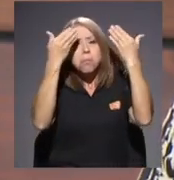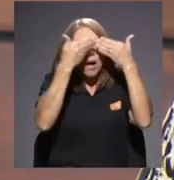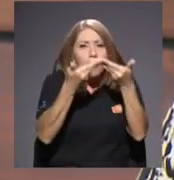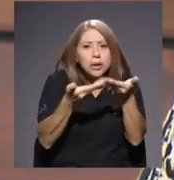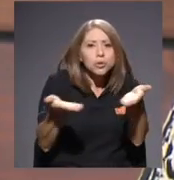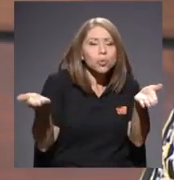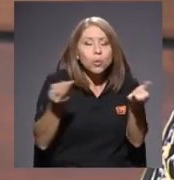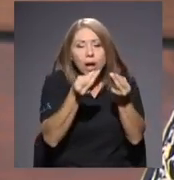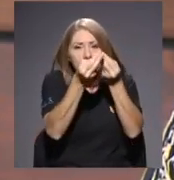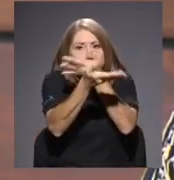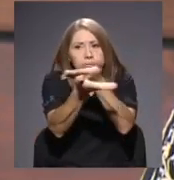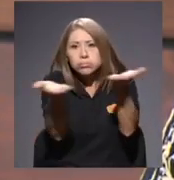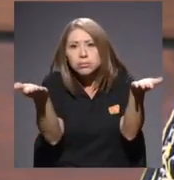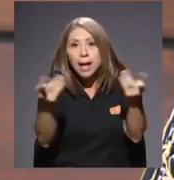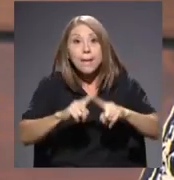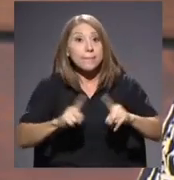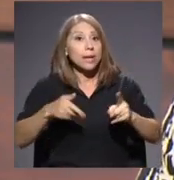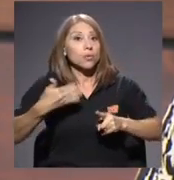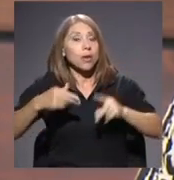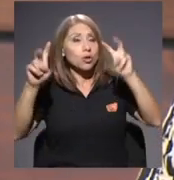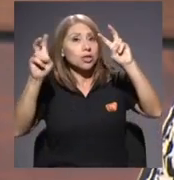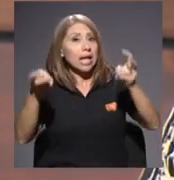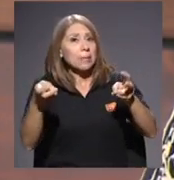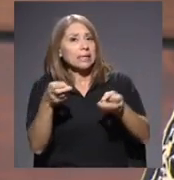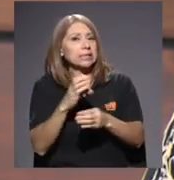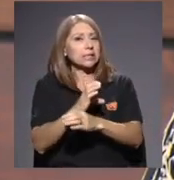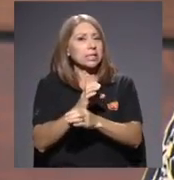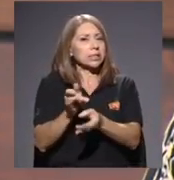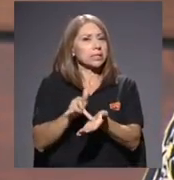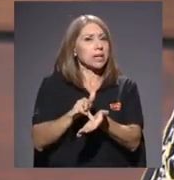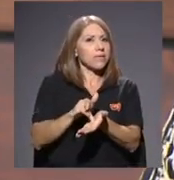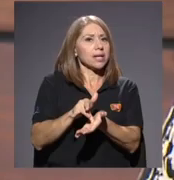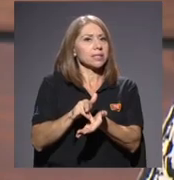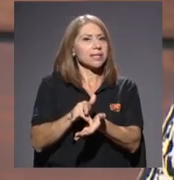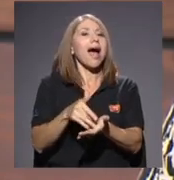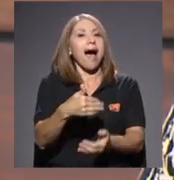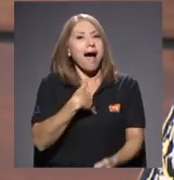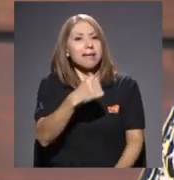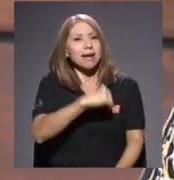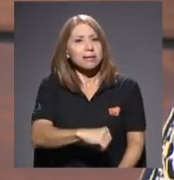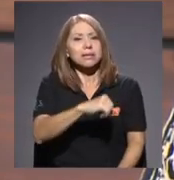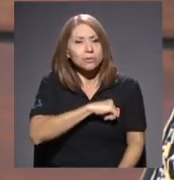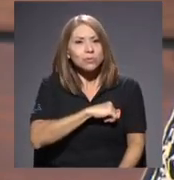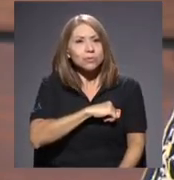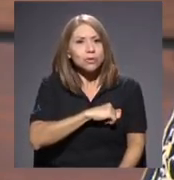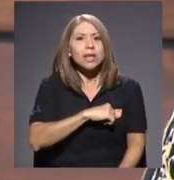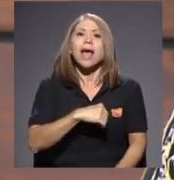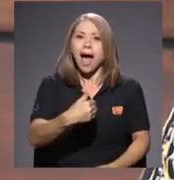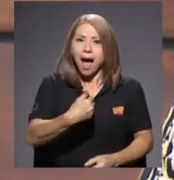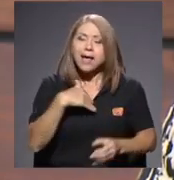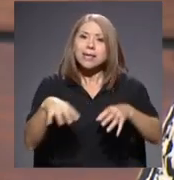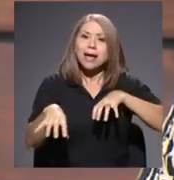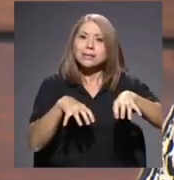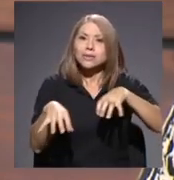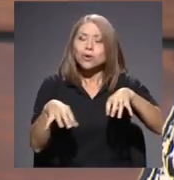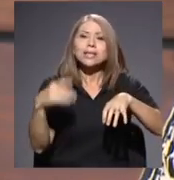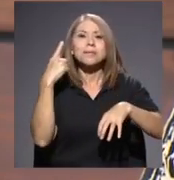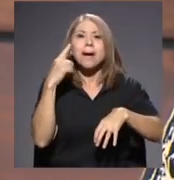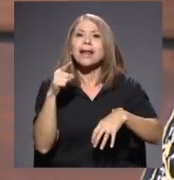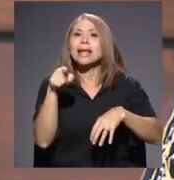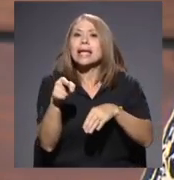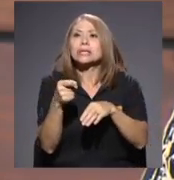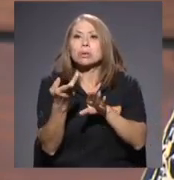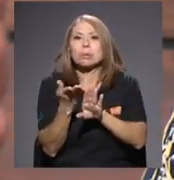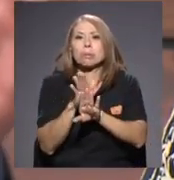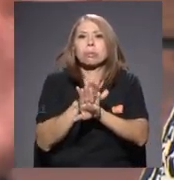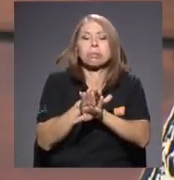cuando hay temas sensibles hay una actitud y accionar para que eso no sea tan cierto, ¿verdad? Y